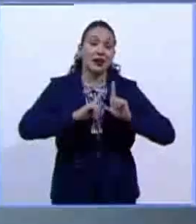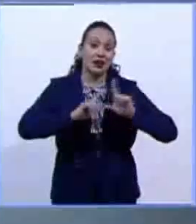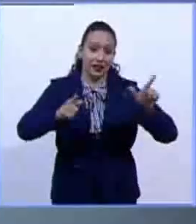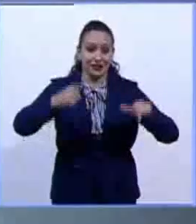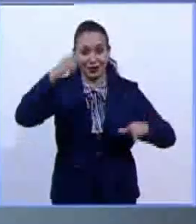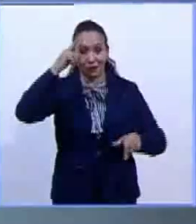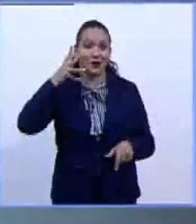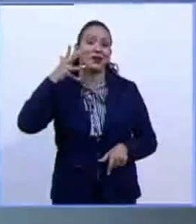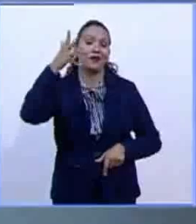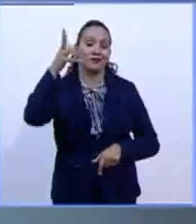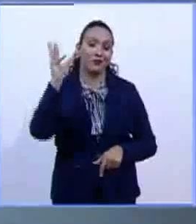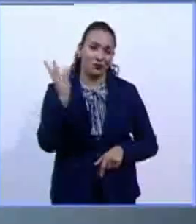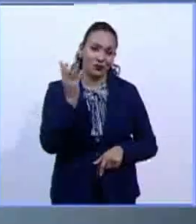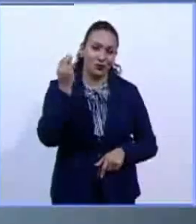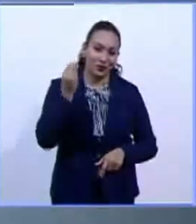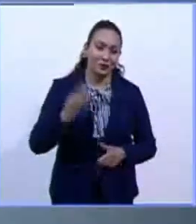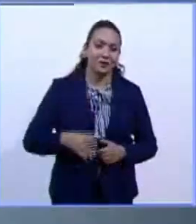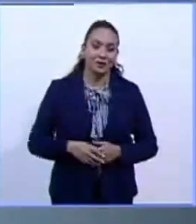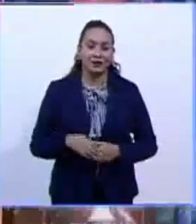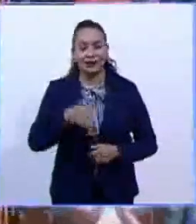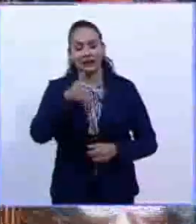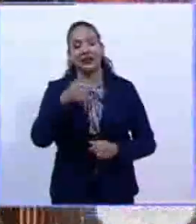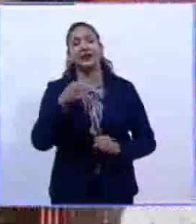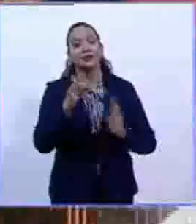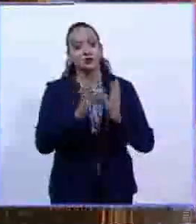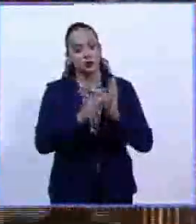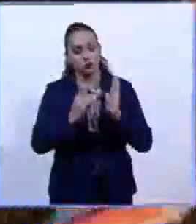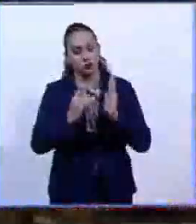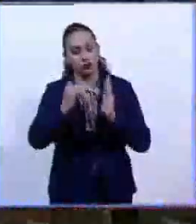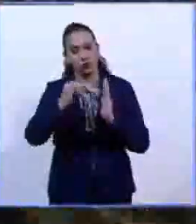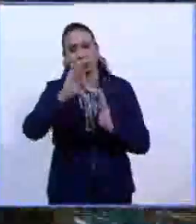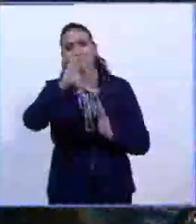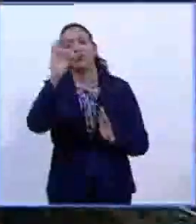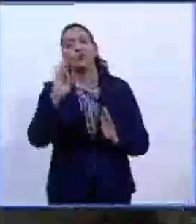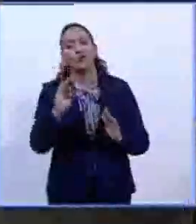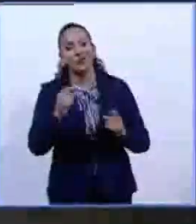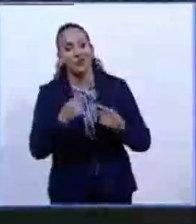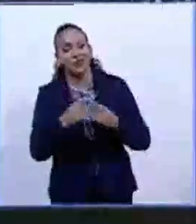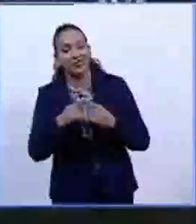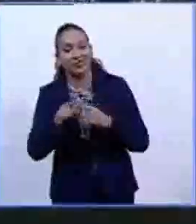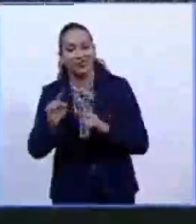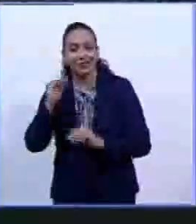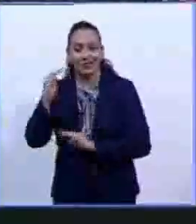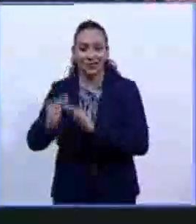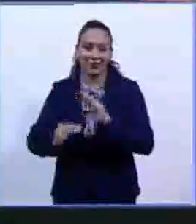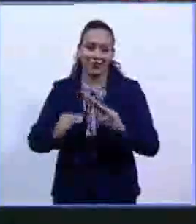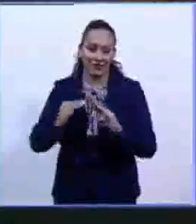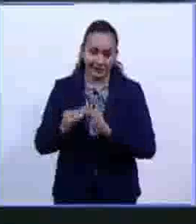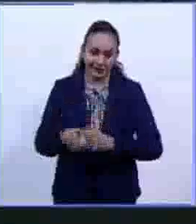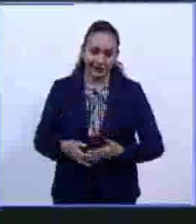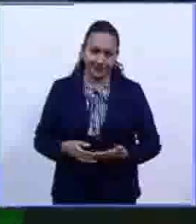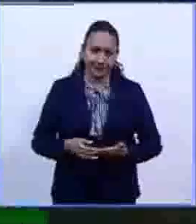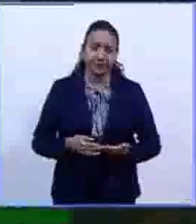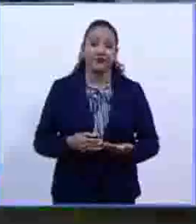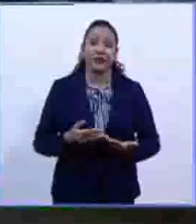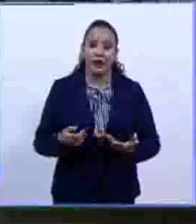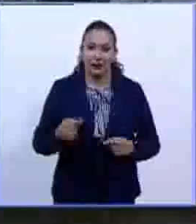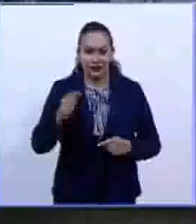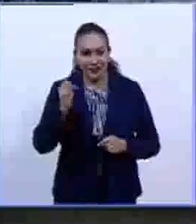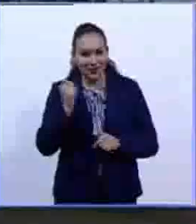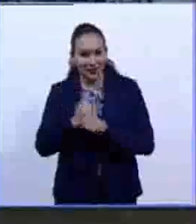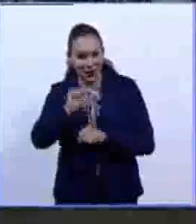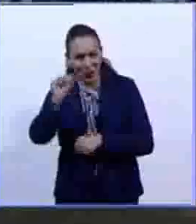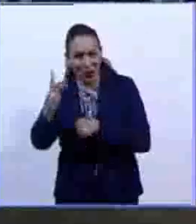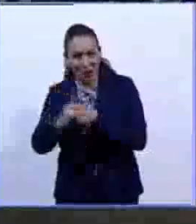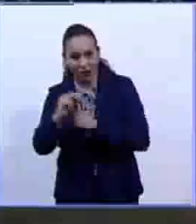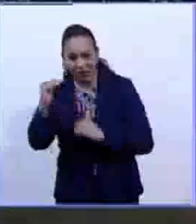del futuro del trabajo, 6 puntos porcentuales por debajo del promedio mundial. Señala la brecha de habilidades que